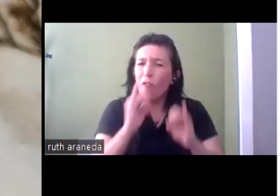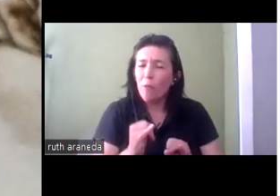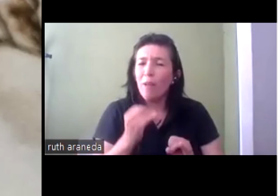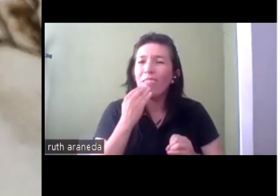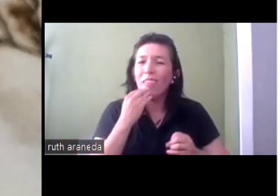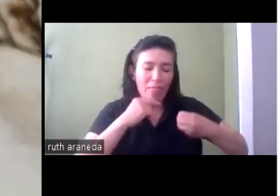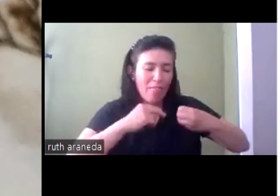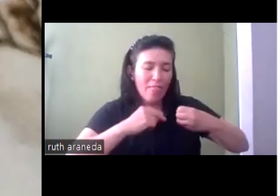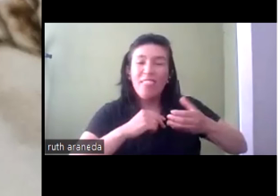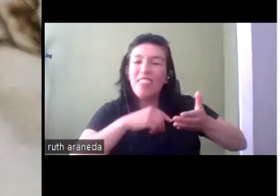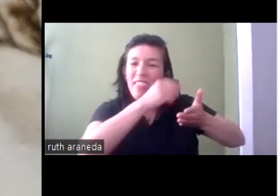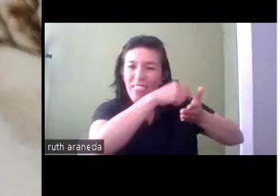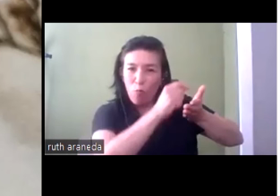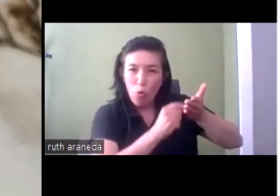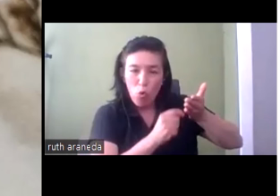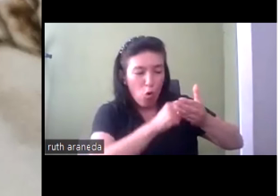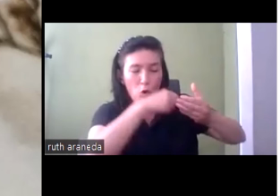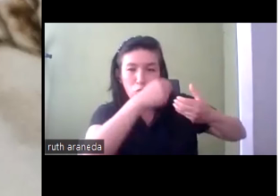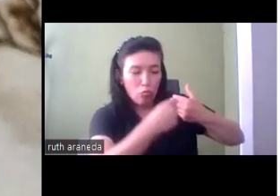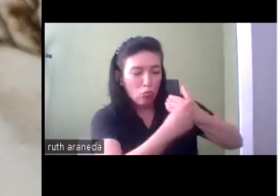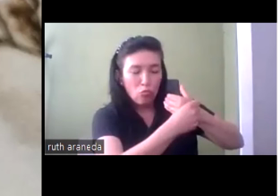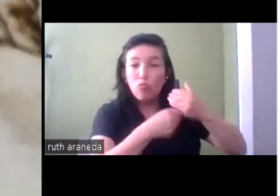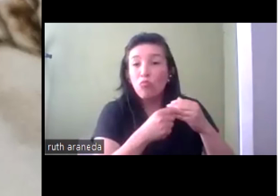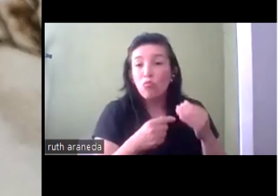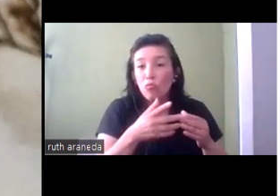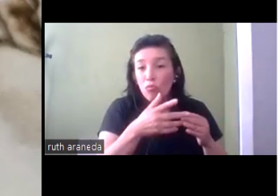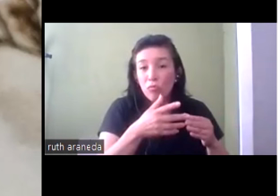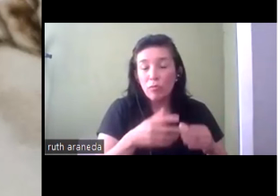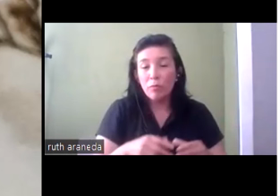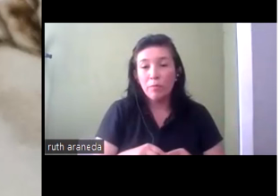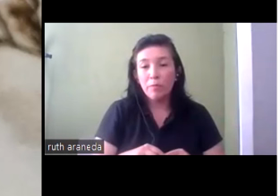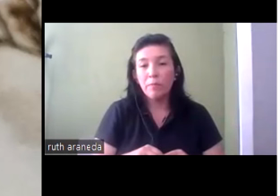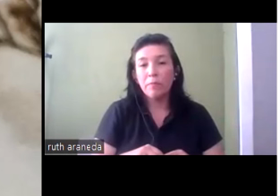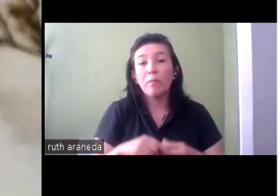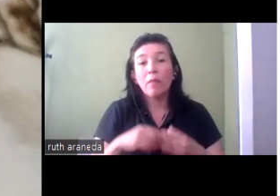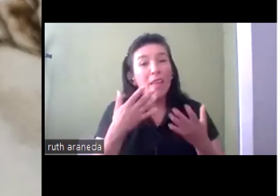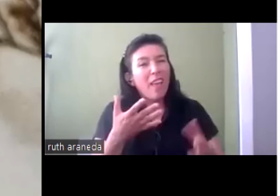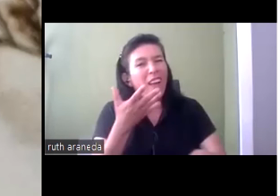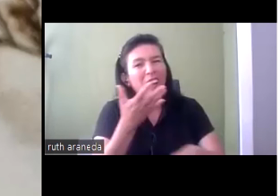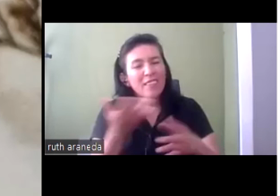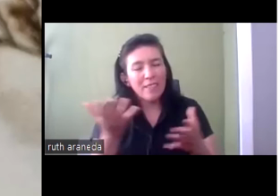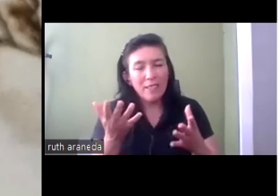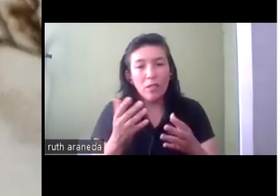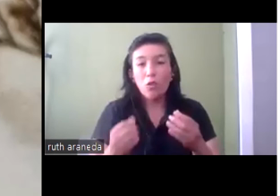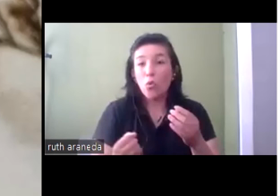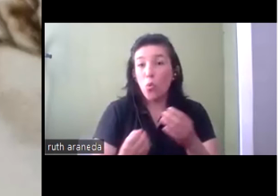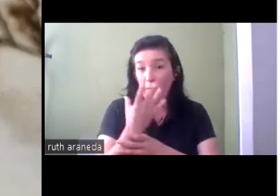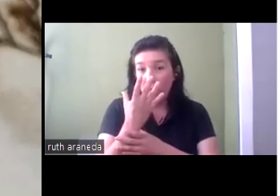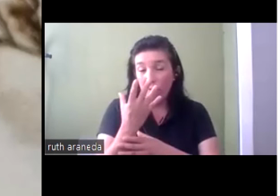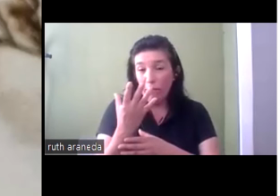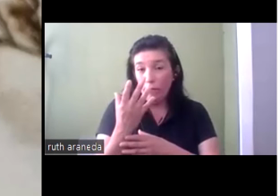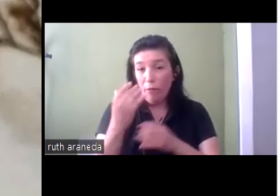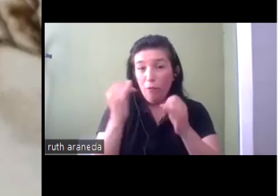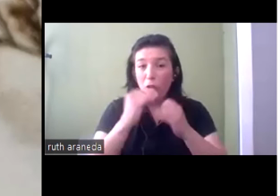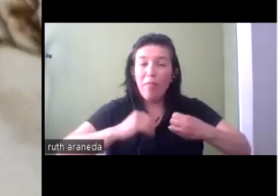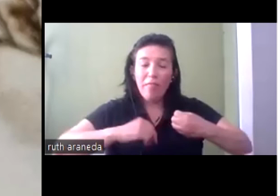patrón decorativo respecto a lo que estamos viendo en estilos predecesores, donde encontramos, por ejemplo, nuevos estilos